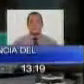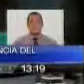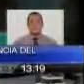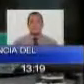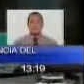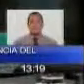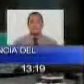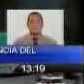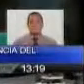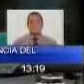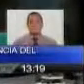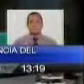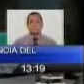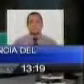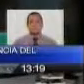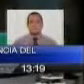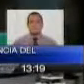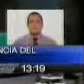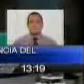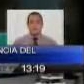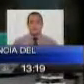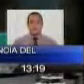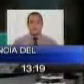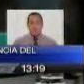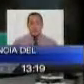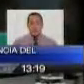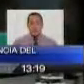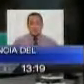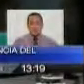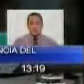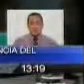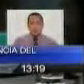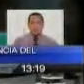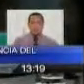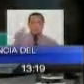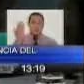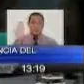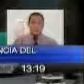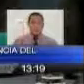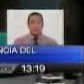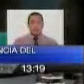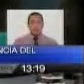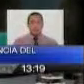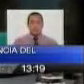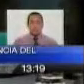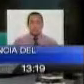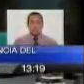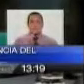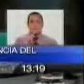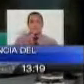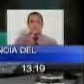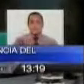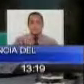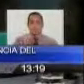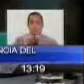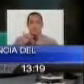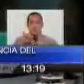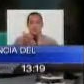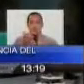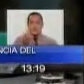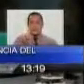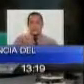determinar que la actuación de los comandos Chavín de Huántar en este caso fue